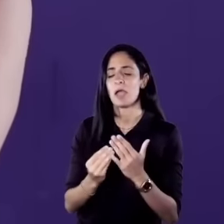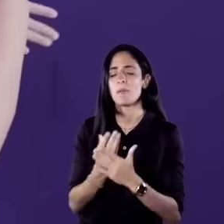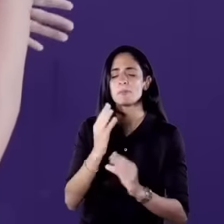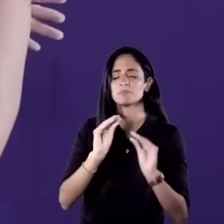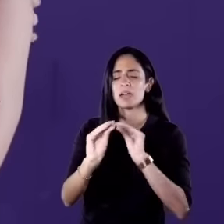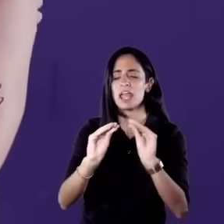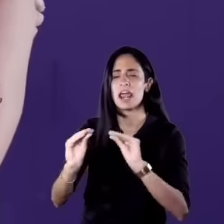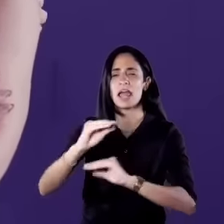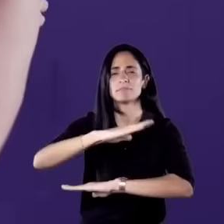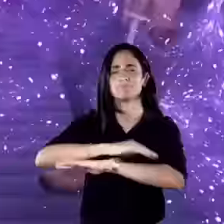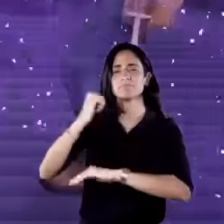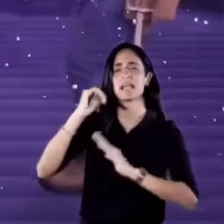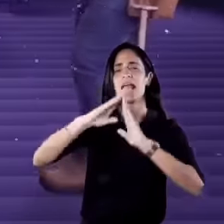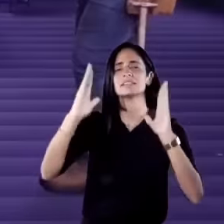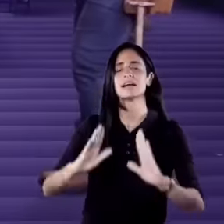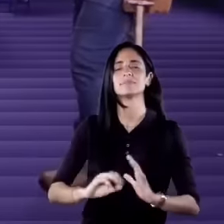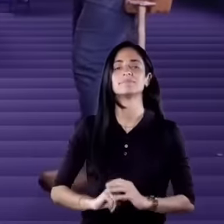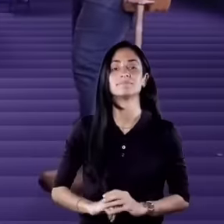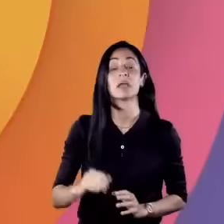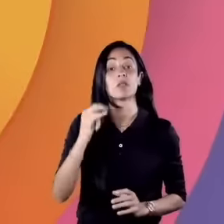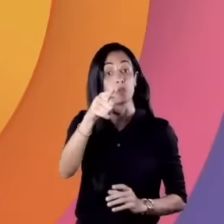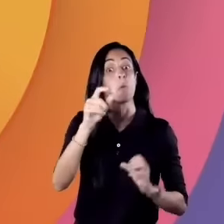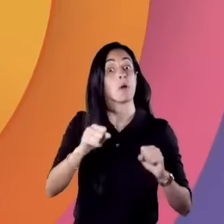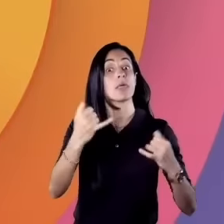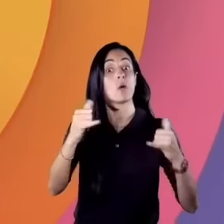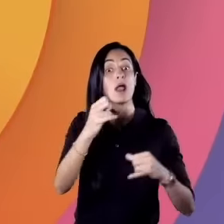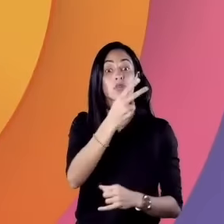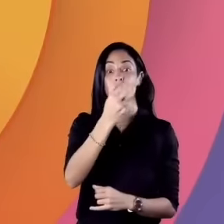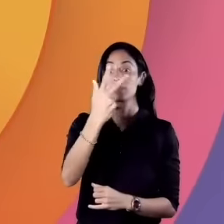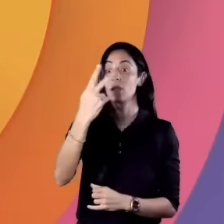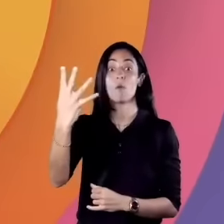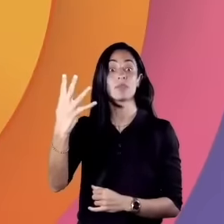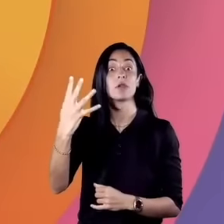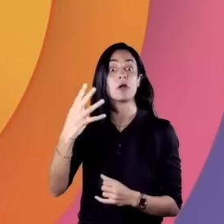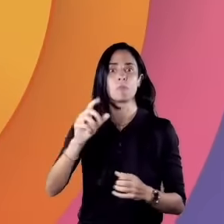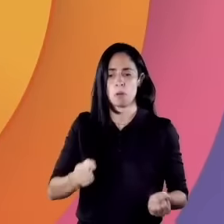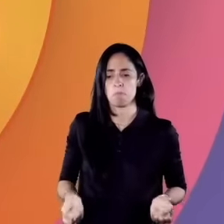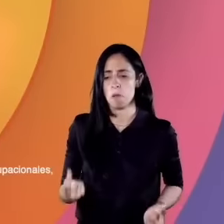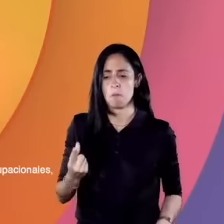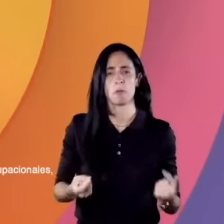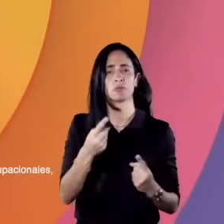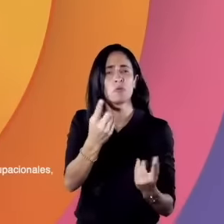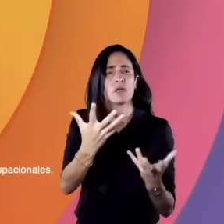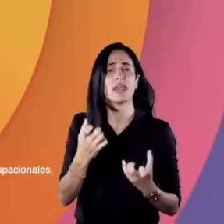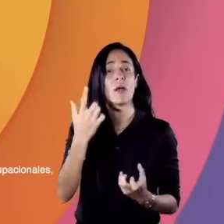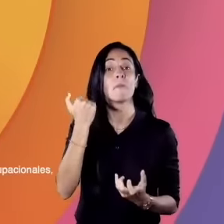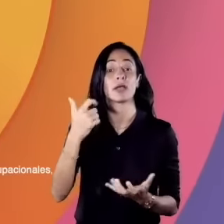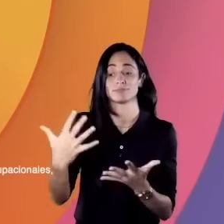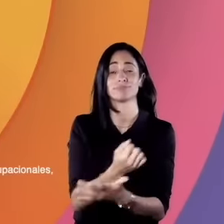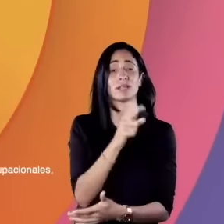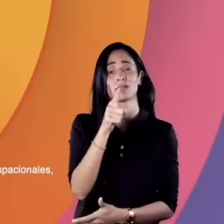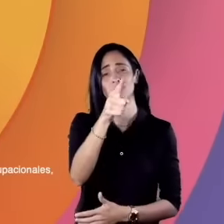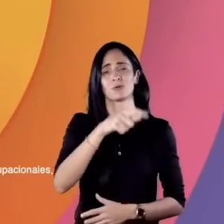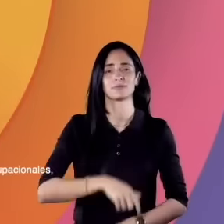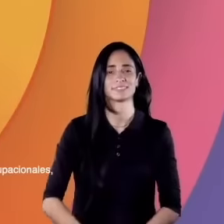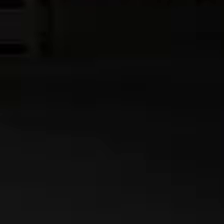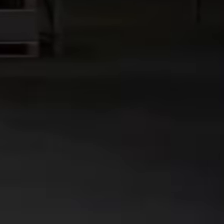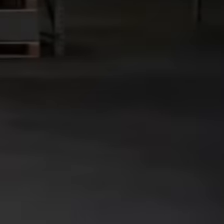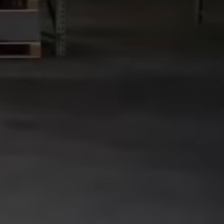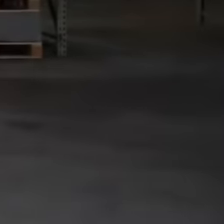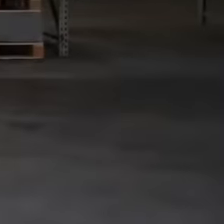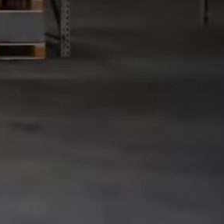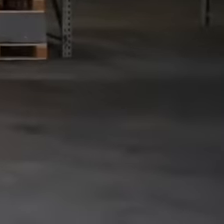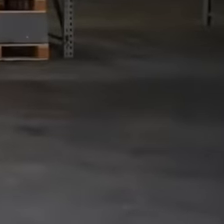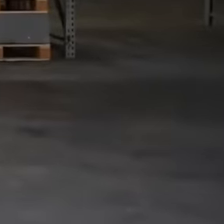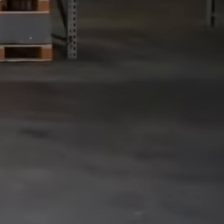mejor, arreglamos la terraza. Juega Pega 2, Pega 3 y Pega 4 y gástalo en lo que quieras, porque lo que quieras te lo dan los Pegas.